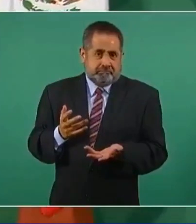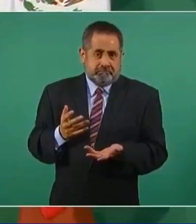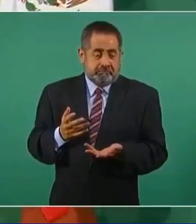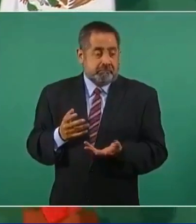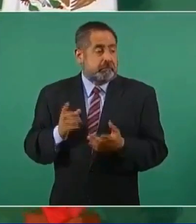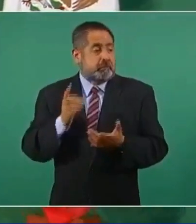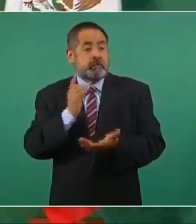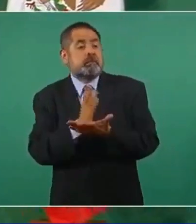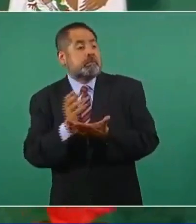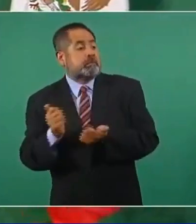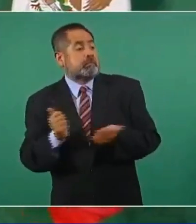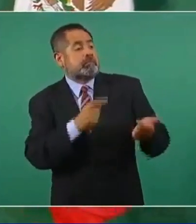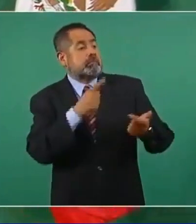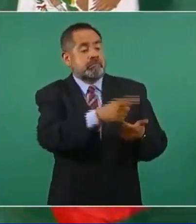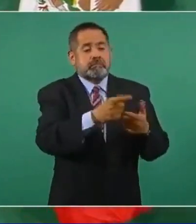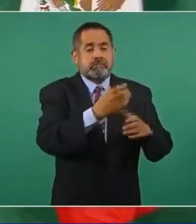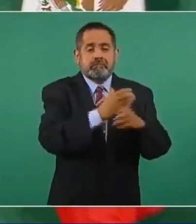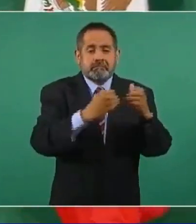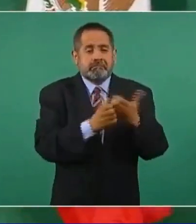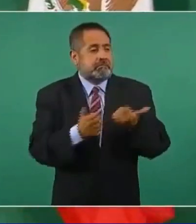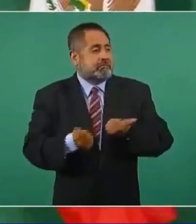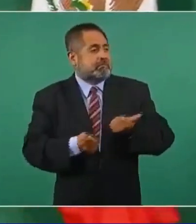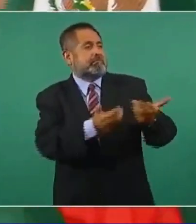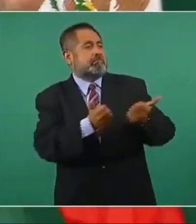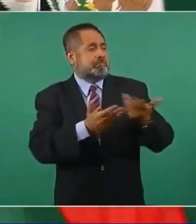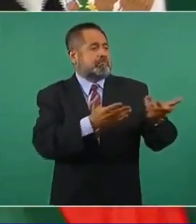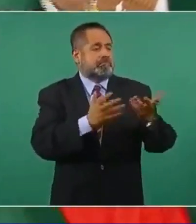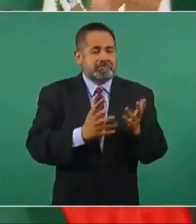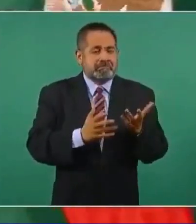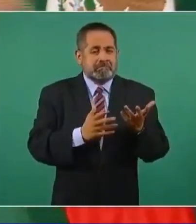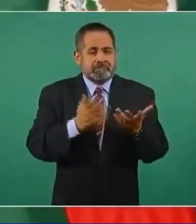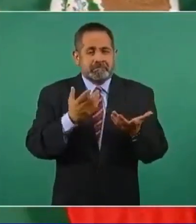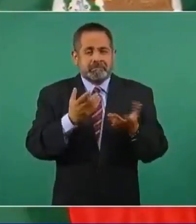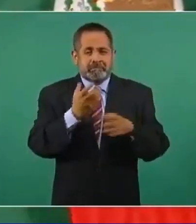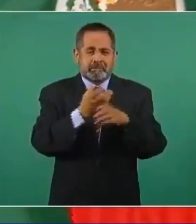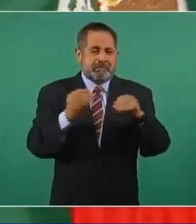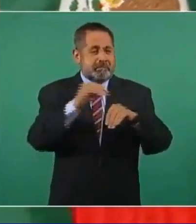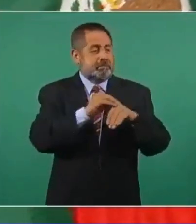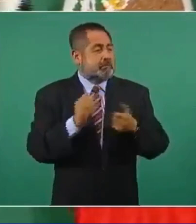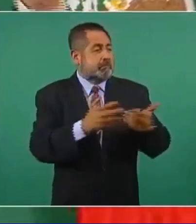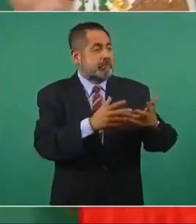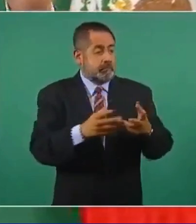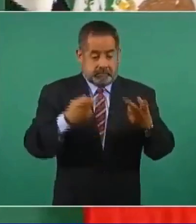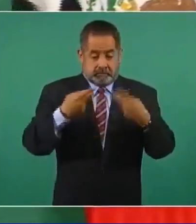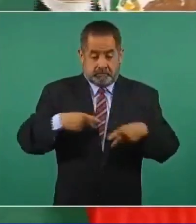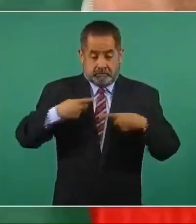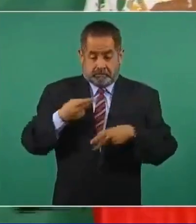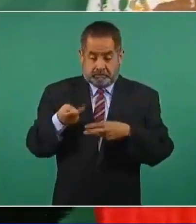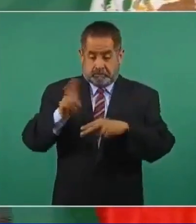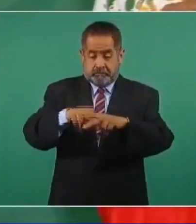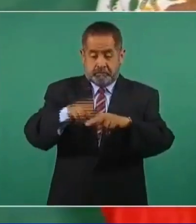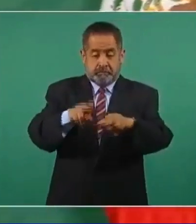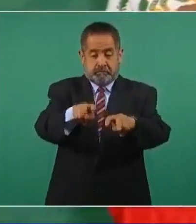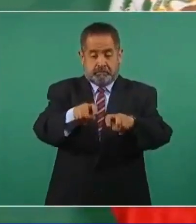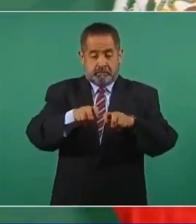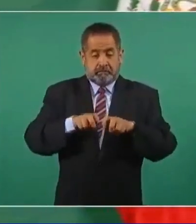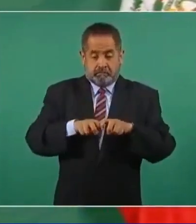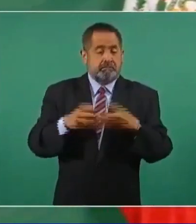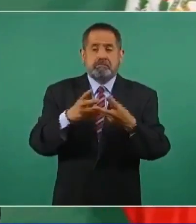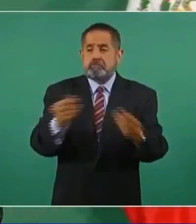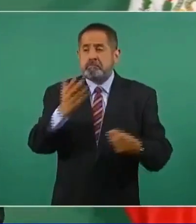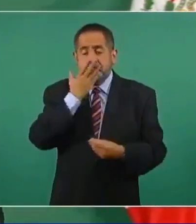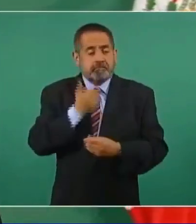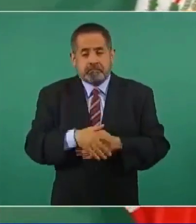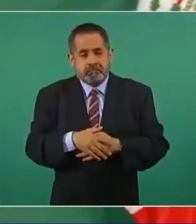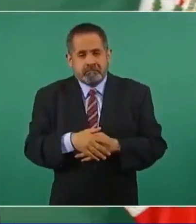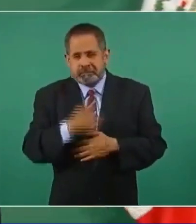contrario. Hablo de que solo quedaron los trenes de carga, que desaparecieron los trenes de pasajeros. Quedó